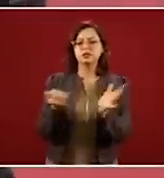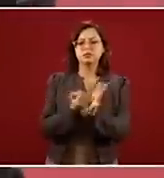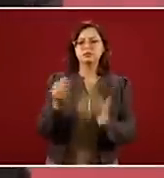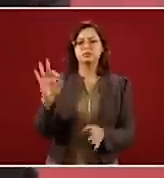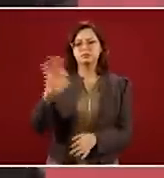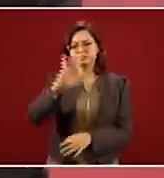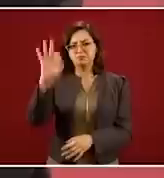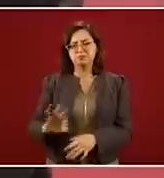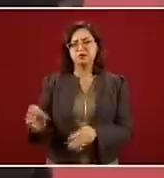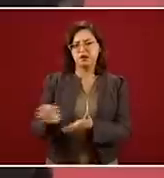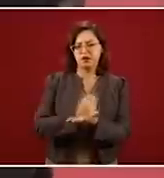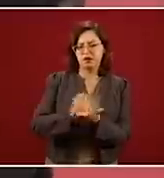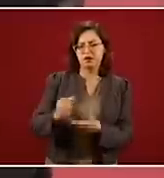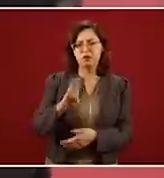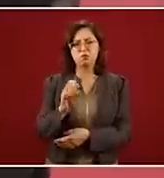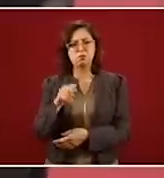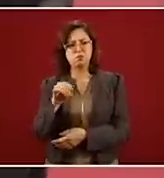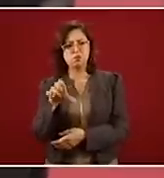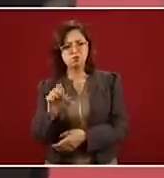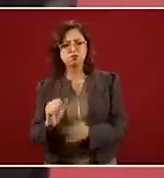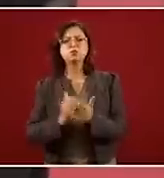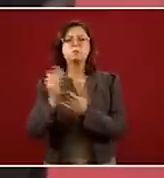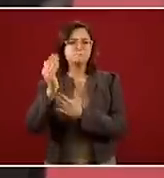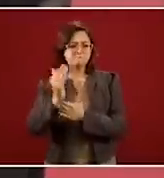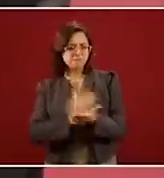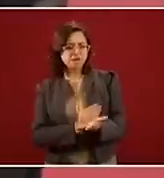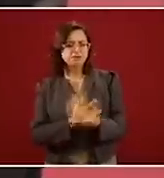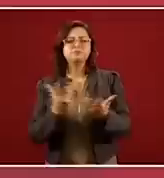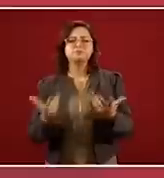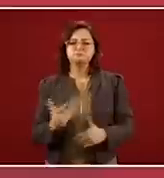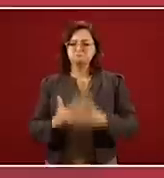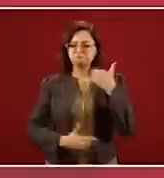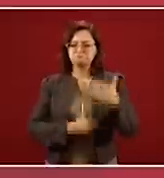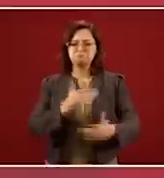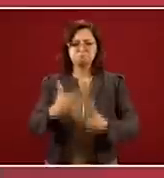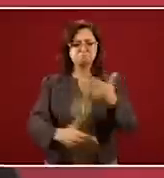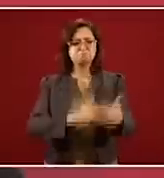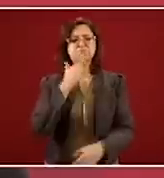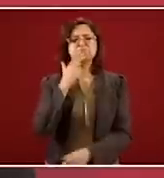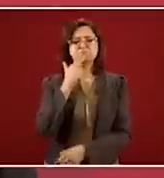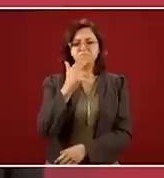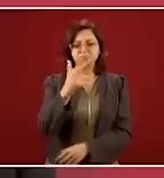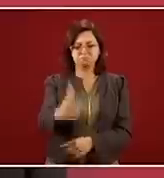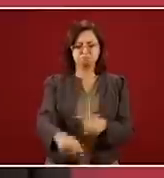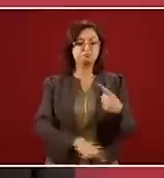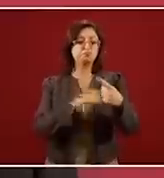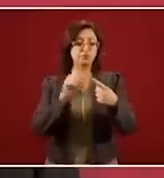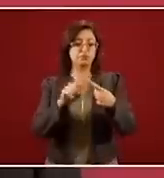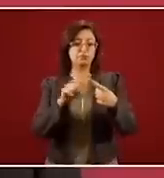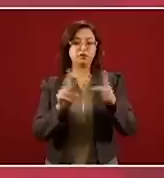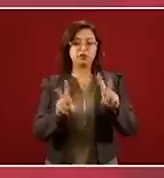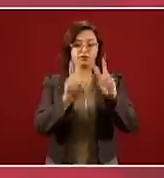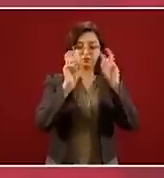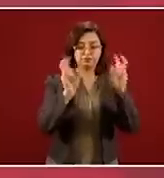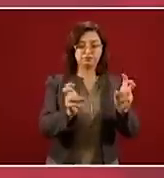bonos de Pemex. En fin, vamos bien. Esa es una primera parte, pero